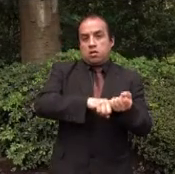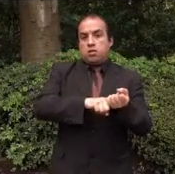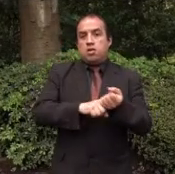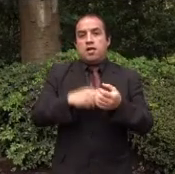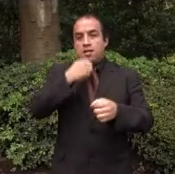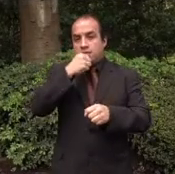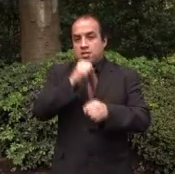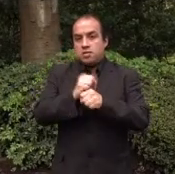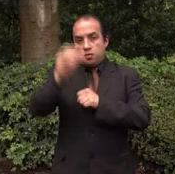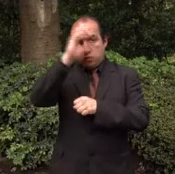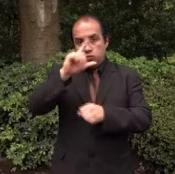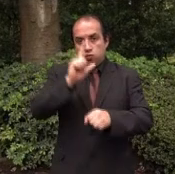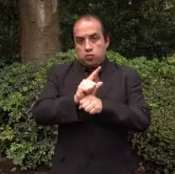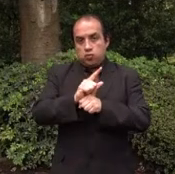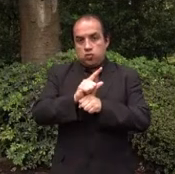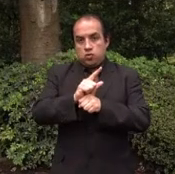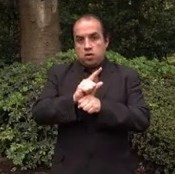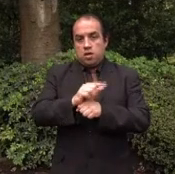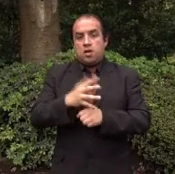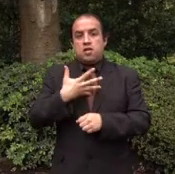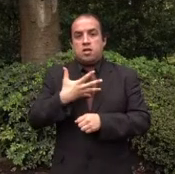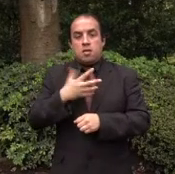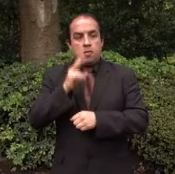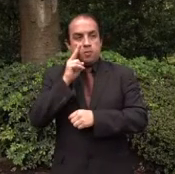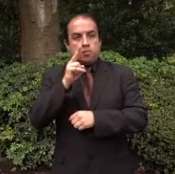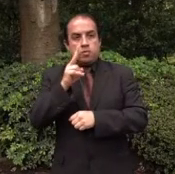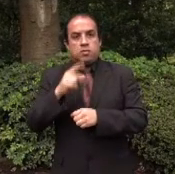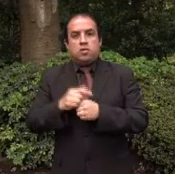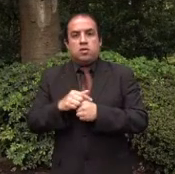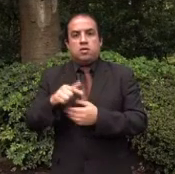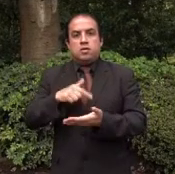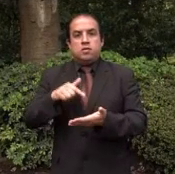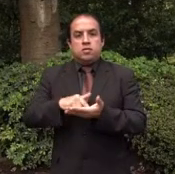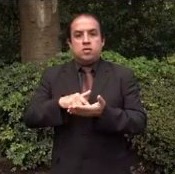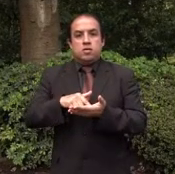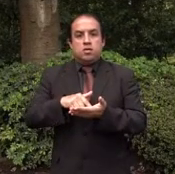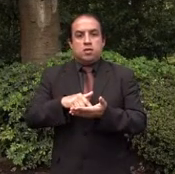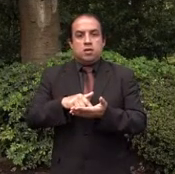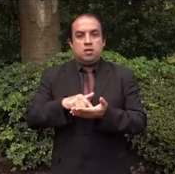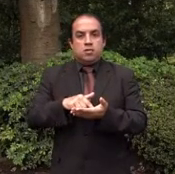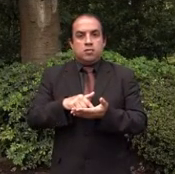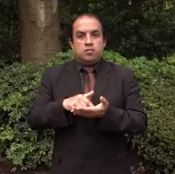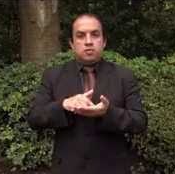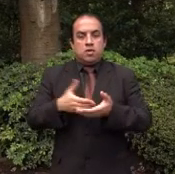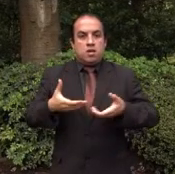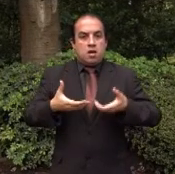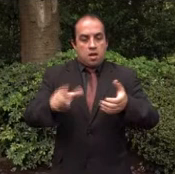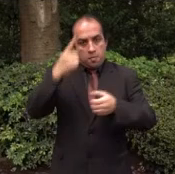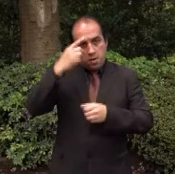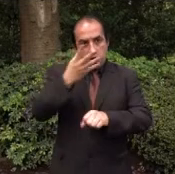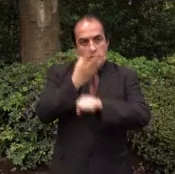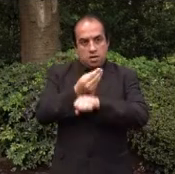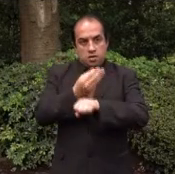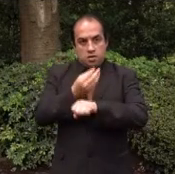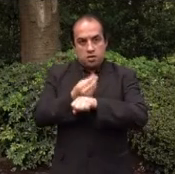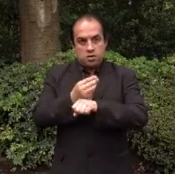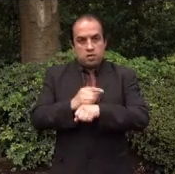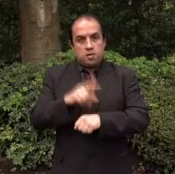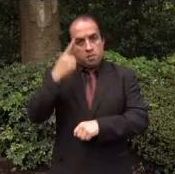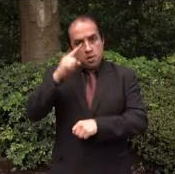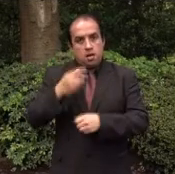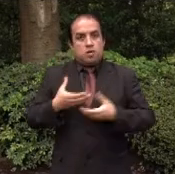de Cultura a través del Centro Nacional de Registro y Patrimonio Artístico Sencropam para la restauración, para la conservación